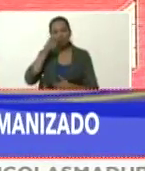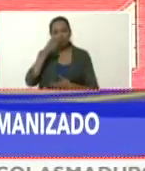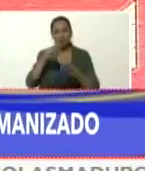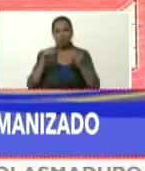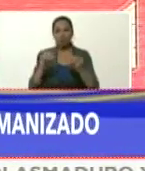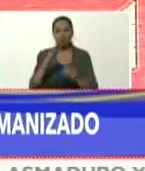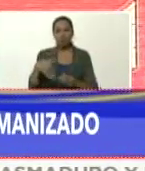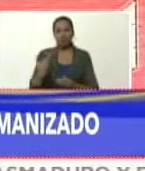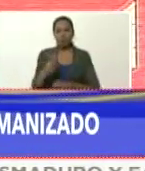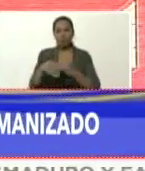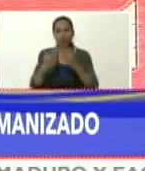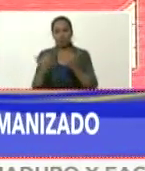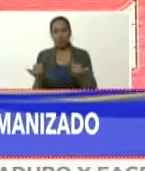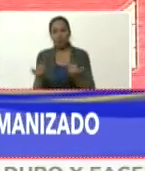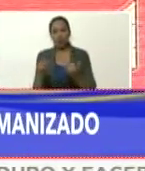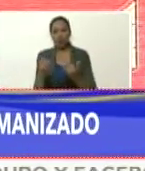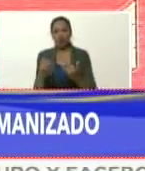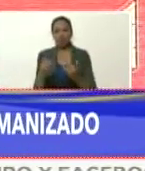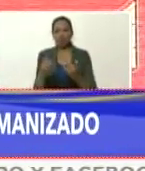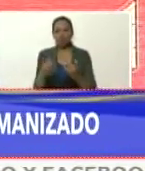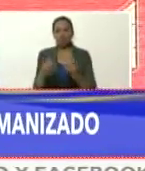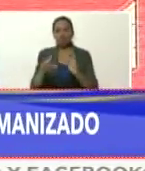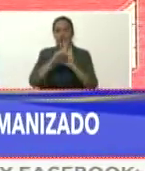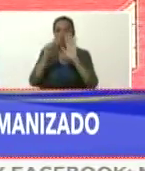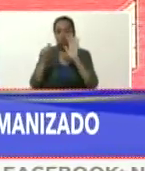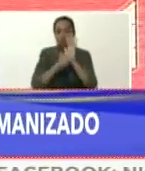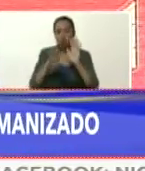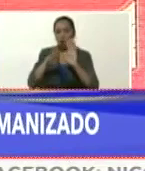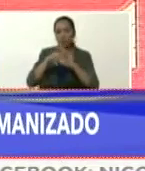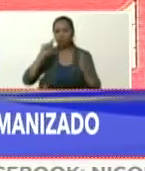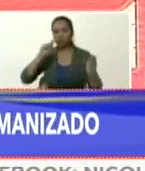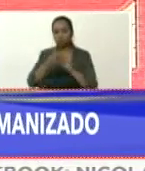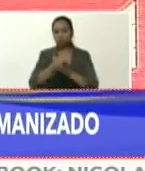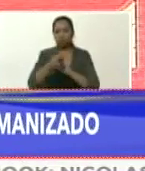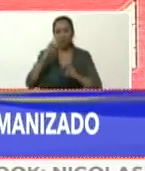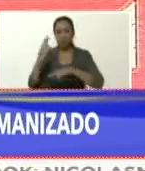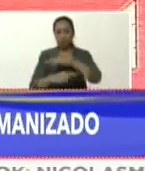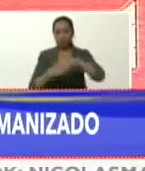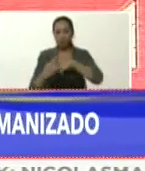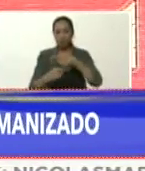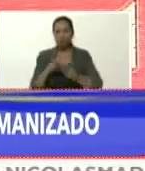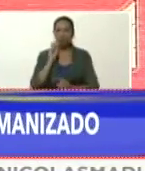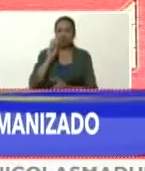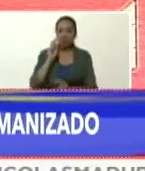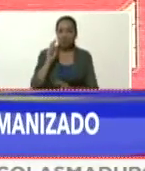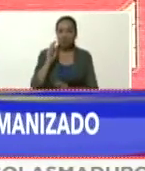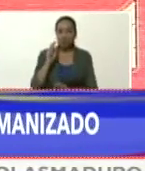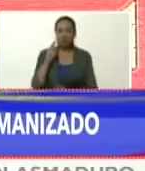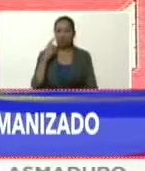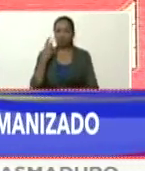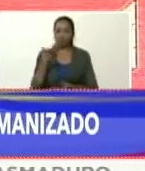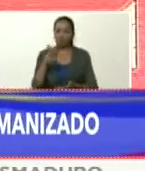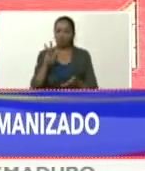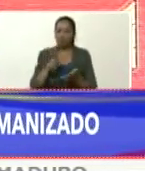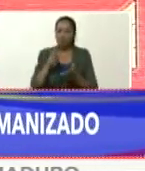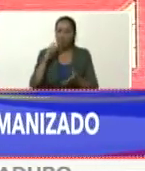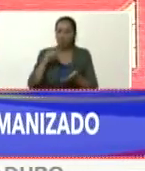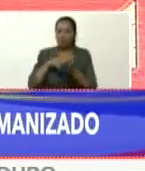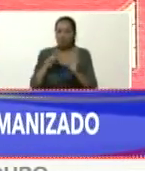que contiene nuestra Constitución, las transformaciones revolucionarias necesarias implican,